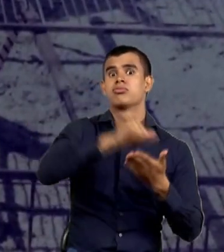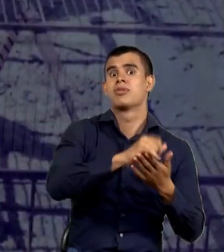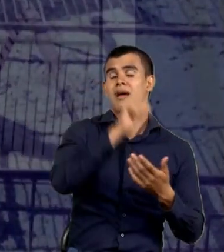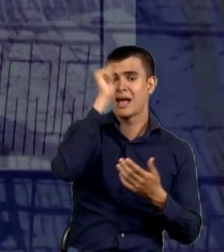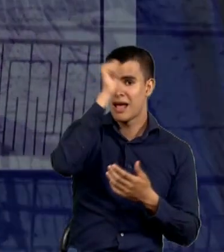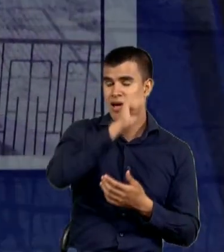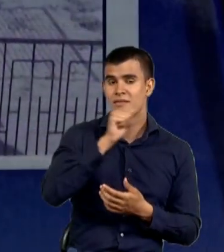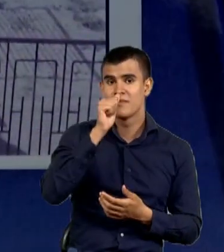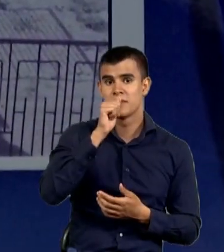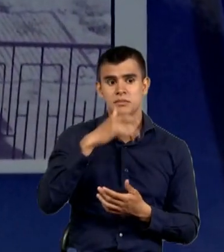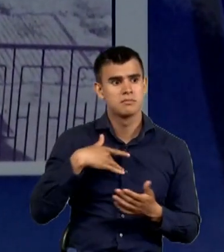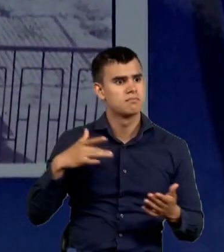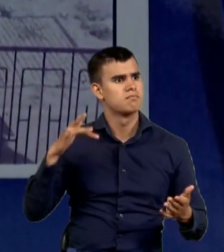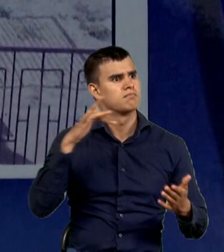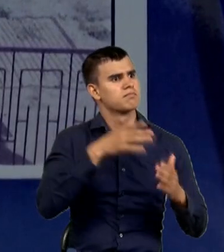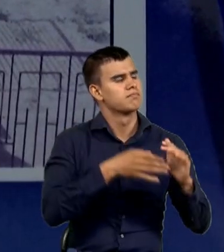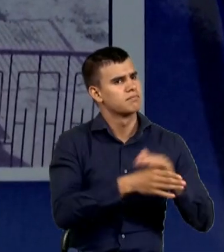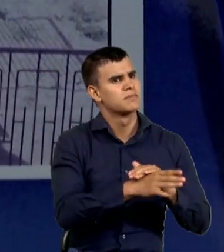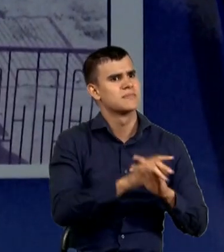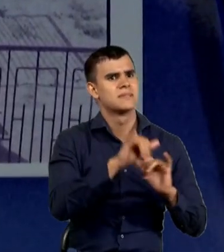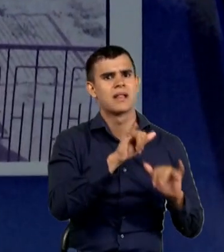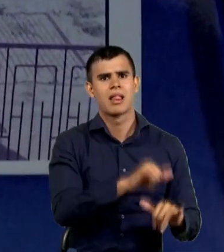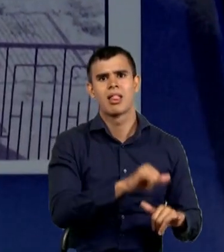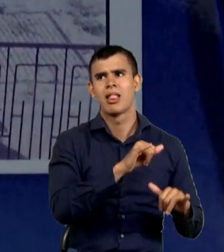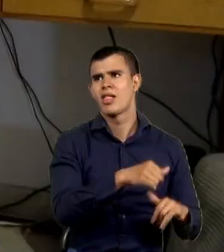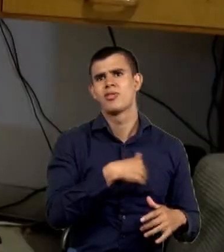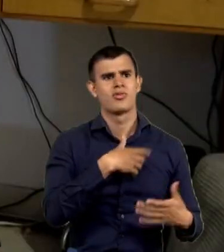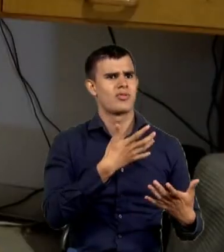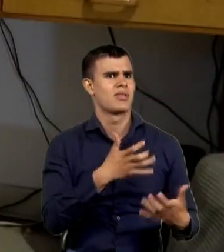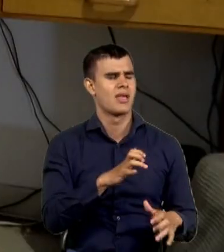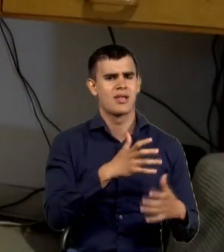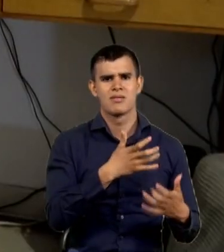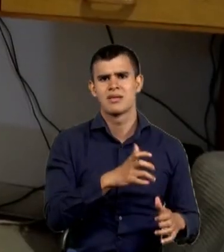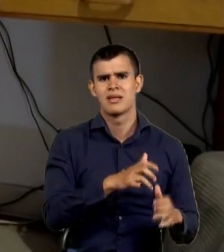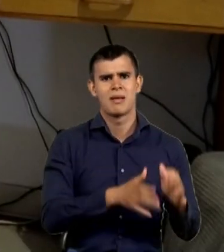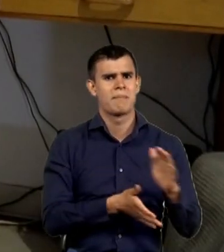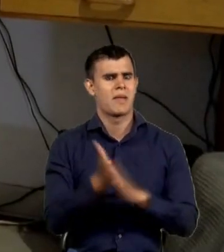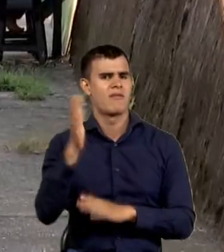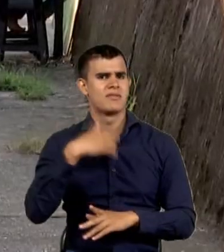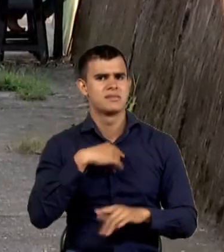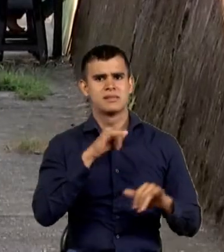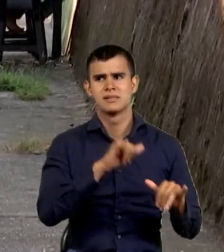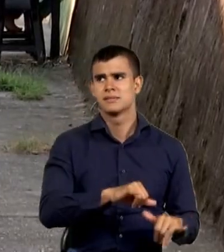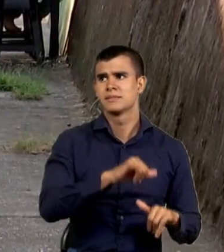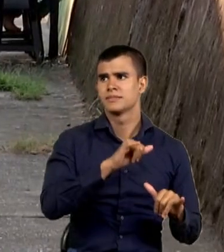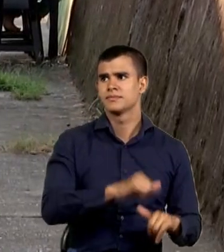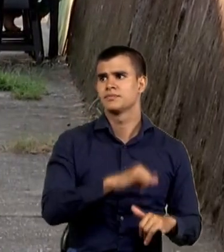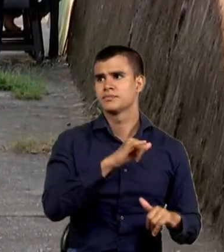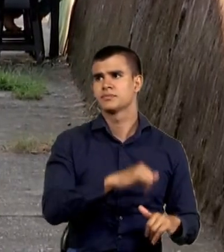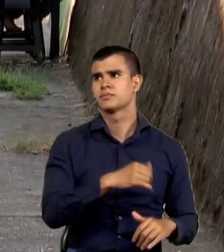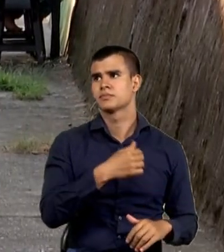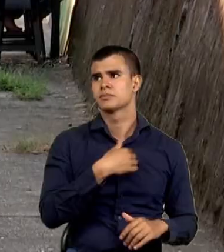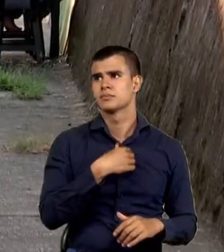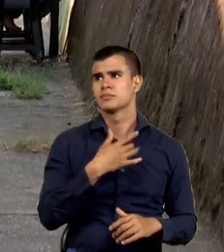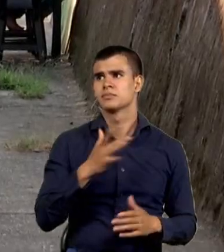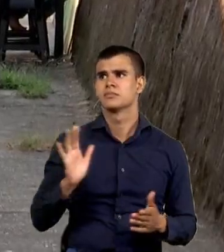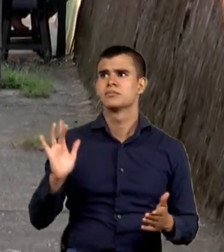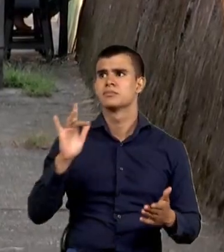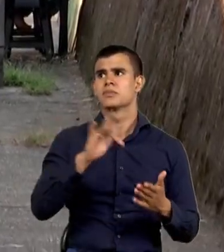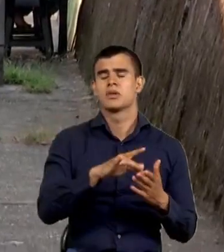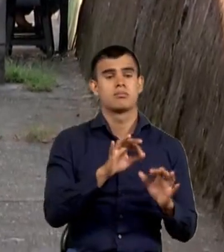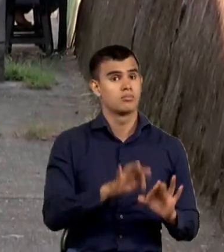África, me quedé un tiempo allá, que yo fui de vacaciones y me quedé, que no me quería ir. Y pues ese viaje